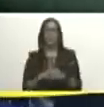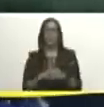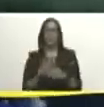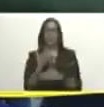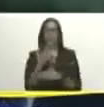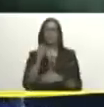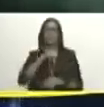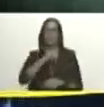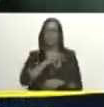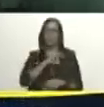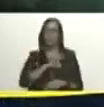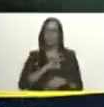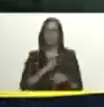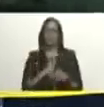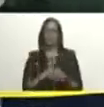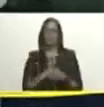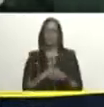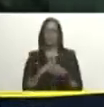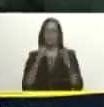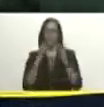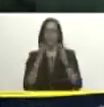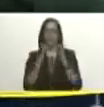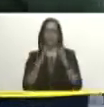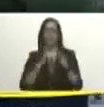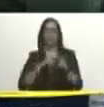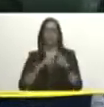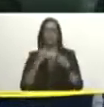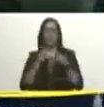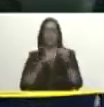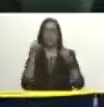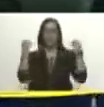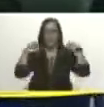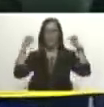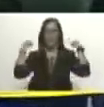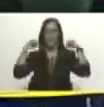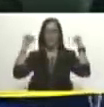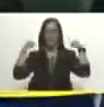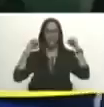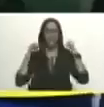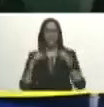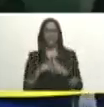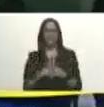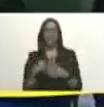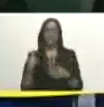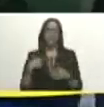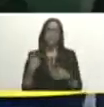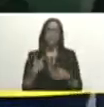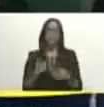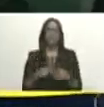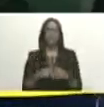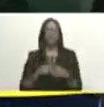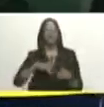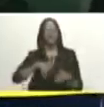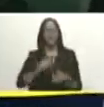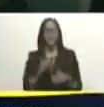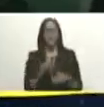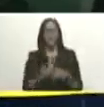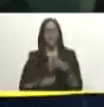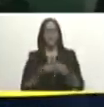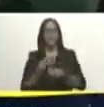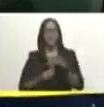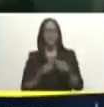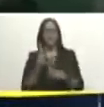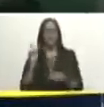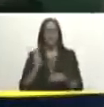señor. Conectado entonces para hacer la simulación. Sí, mi general jefe, tiene la particularidad que él se puede hacer